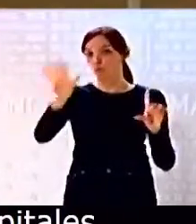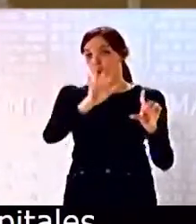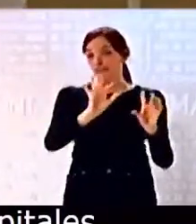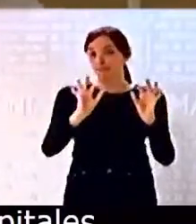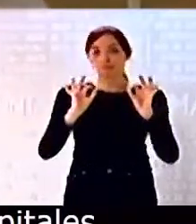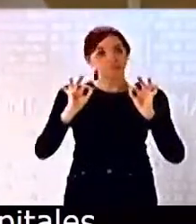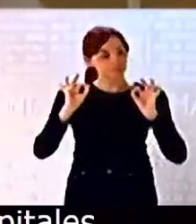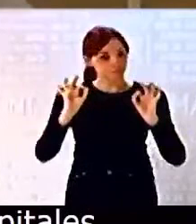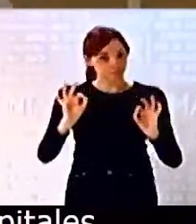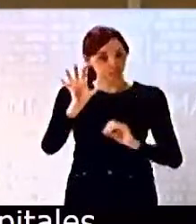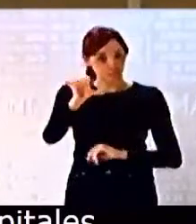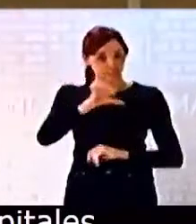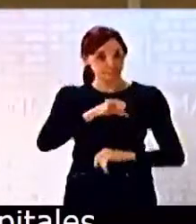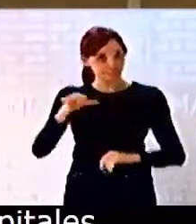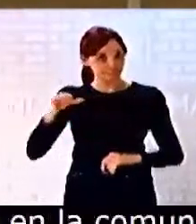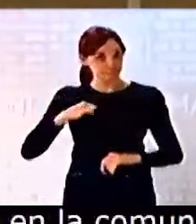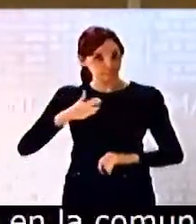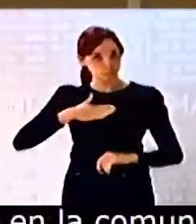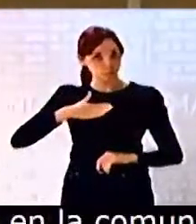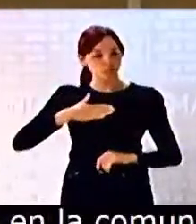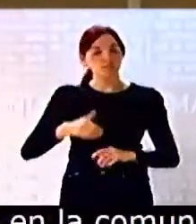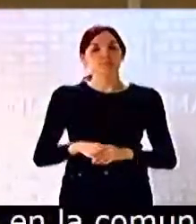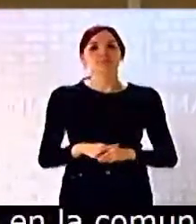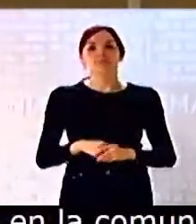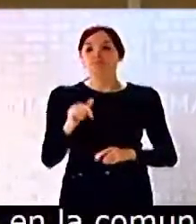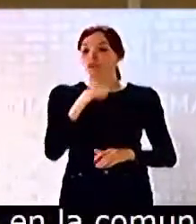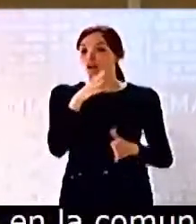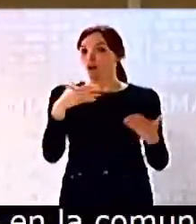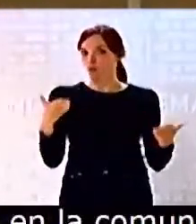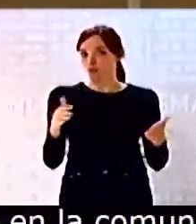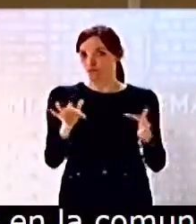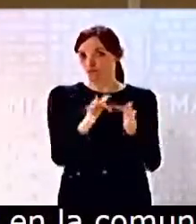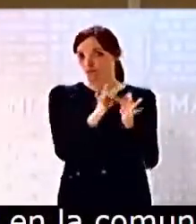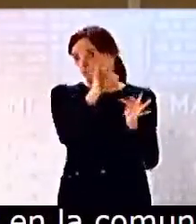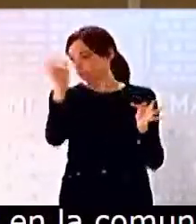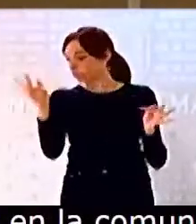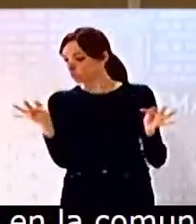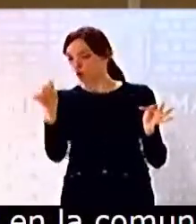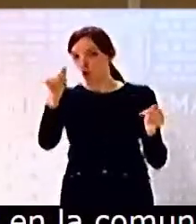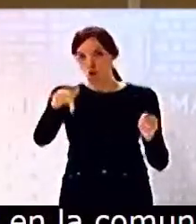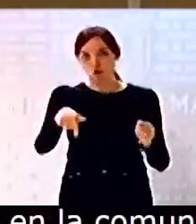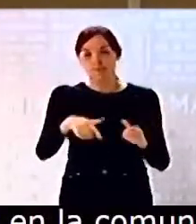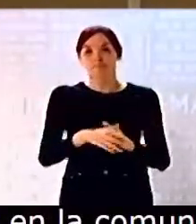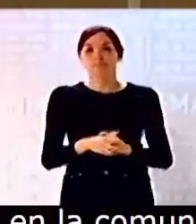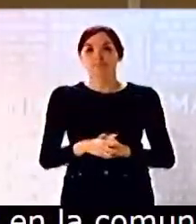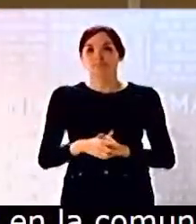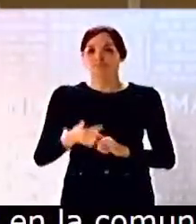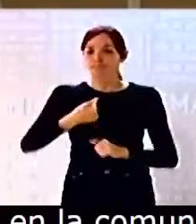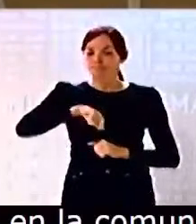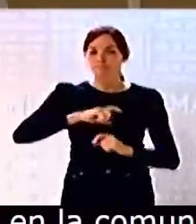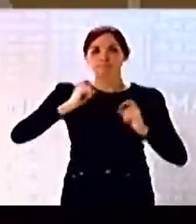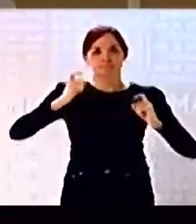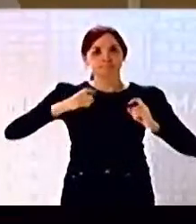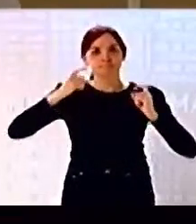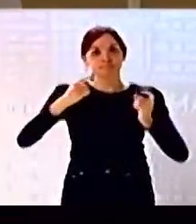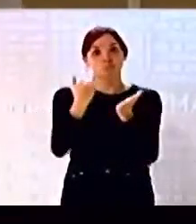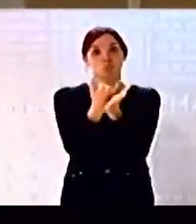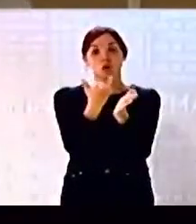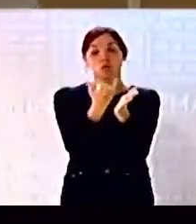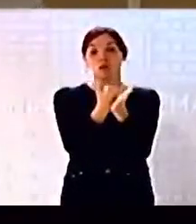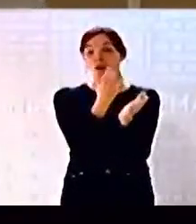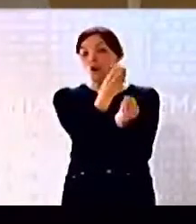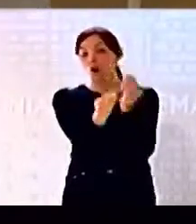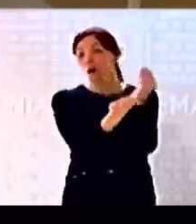epidemiológica en la Comunidad Autónoma de Extremadura en el día de hoy. Hemos sido capaces, con la realización de pruebas que estamos